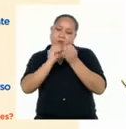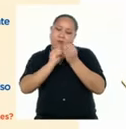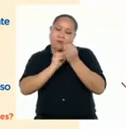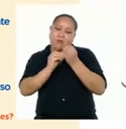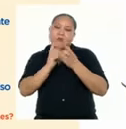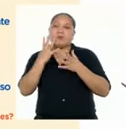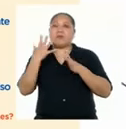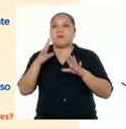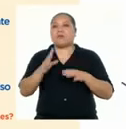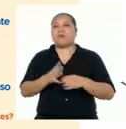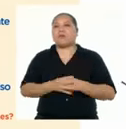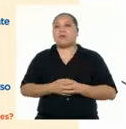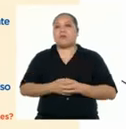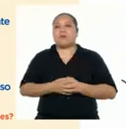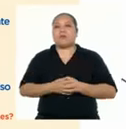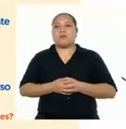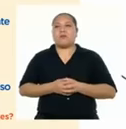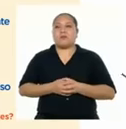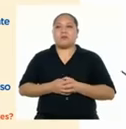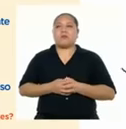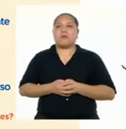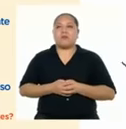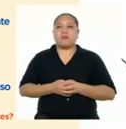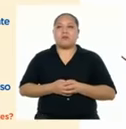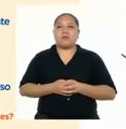crónica.